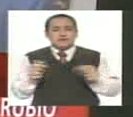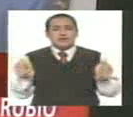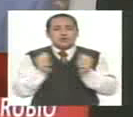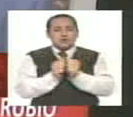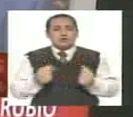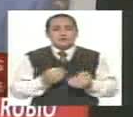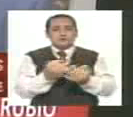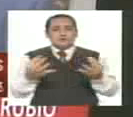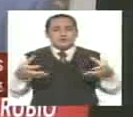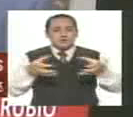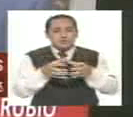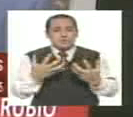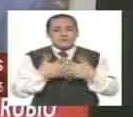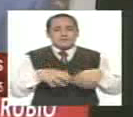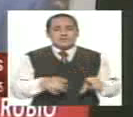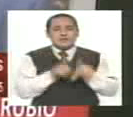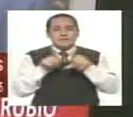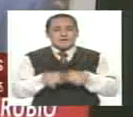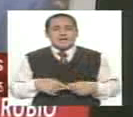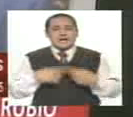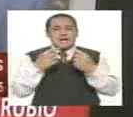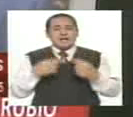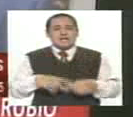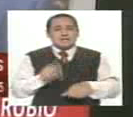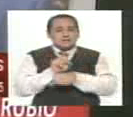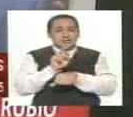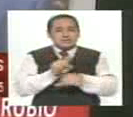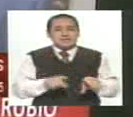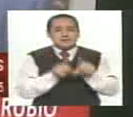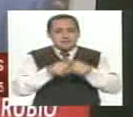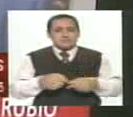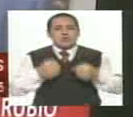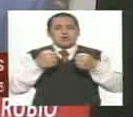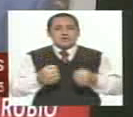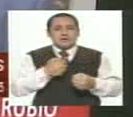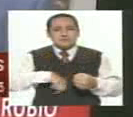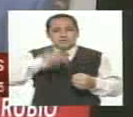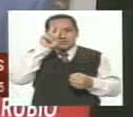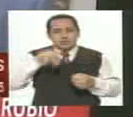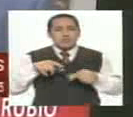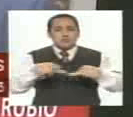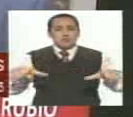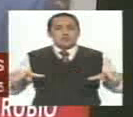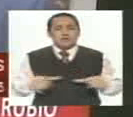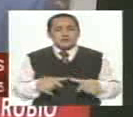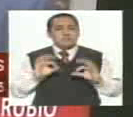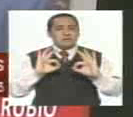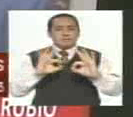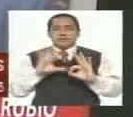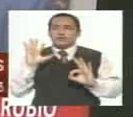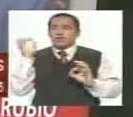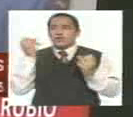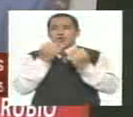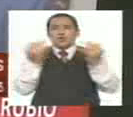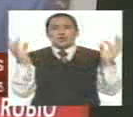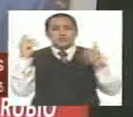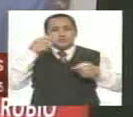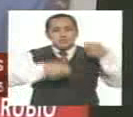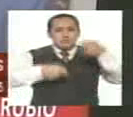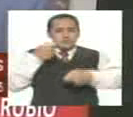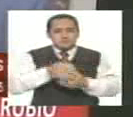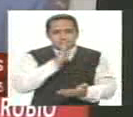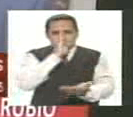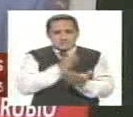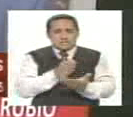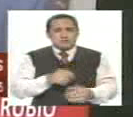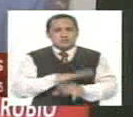los sectores empresarial y académico para lograr, digamos, posicionar al Perú como un país atractivo a la inversión y un país serio